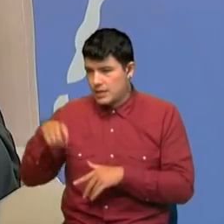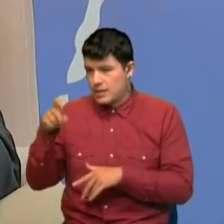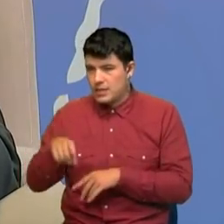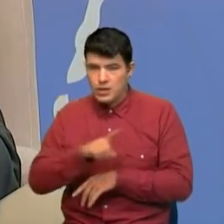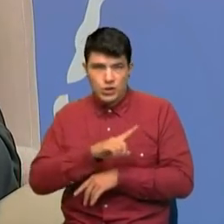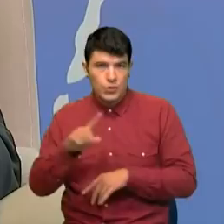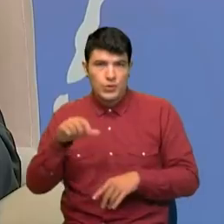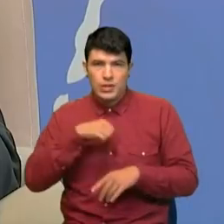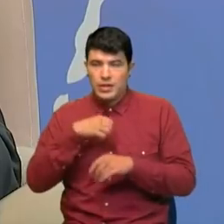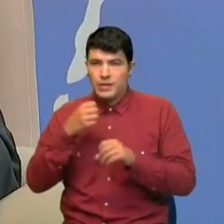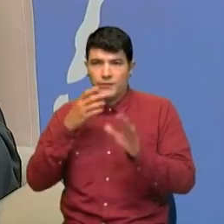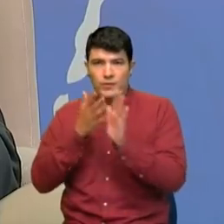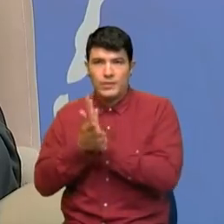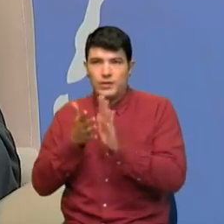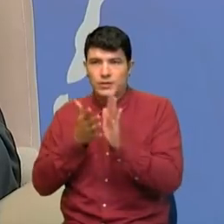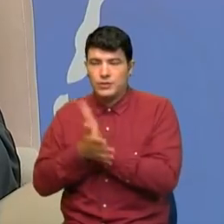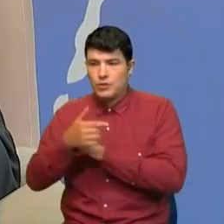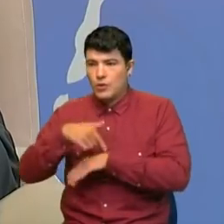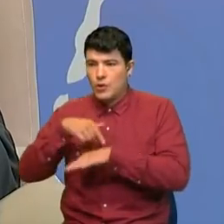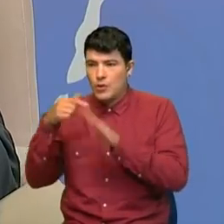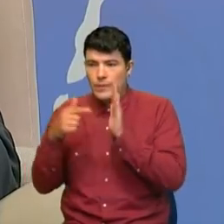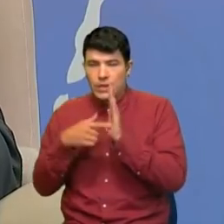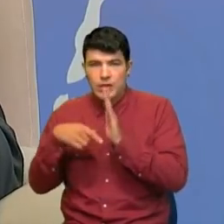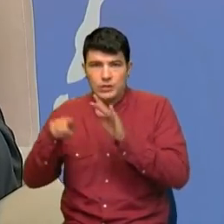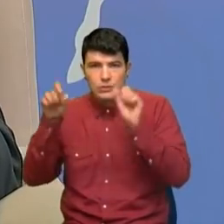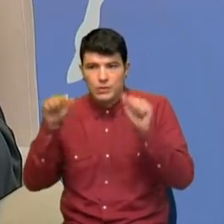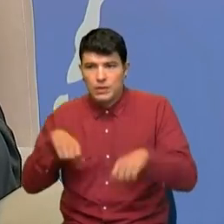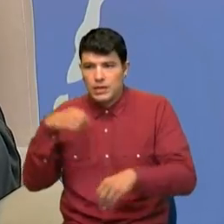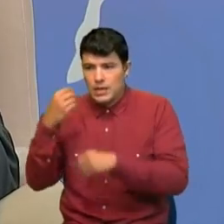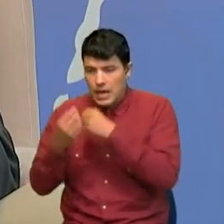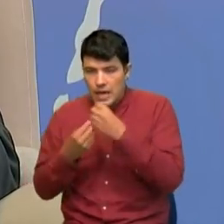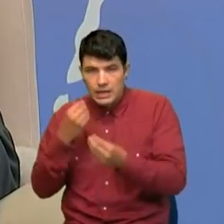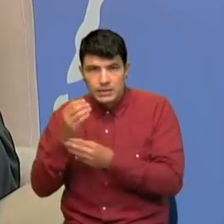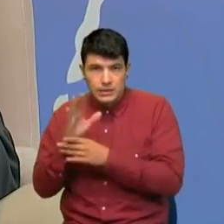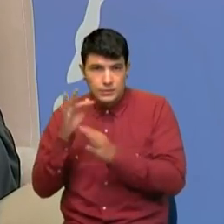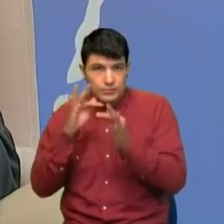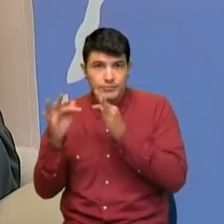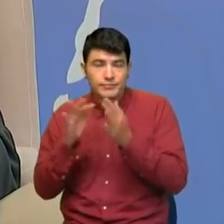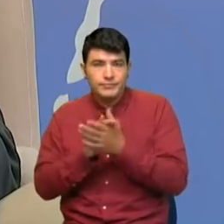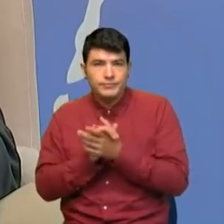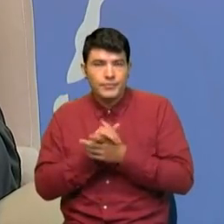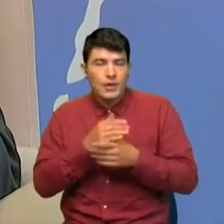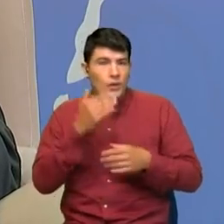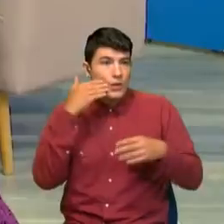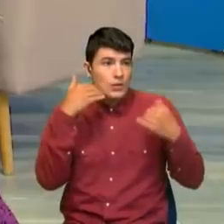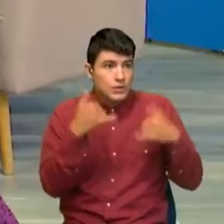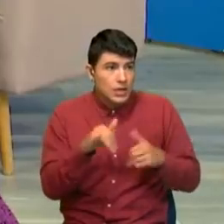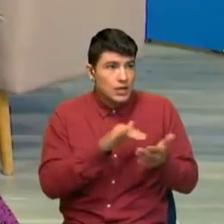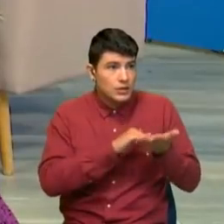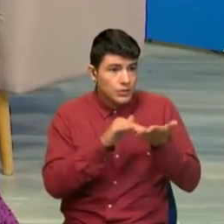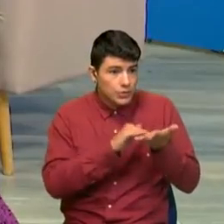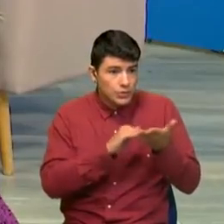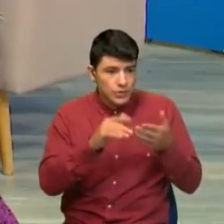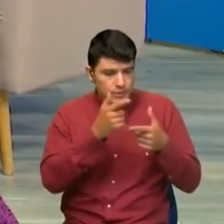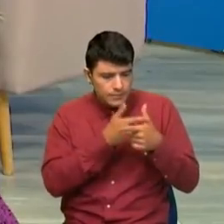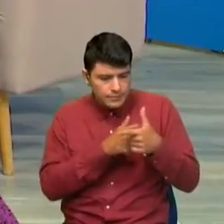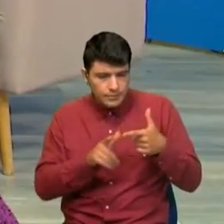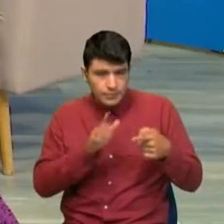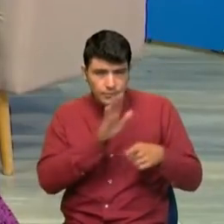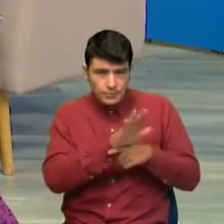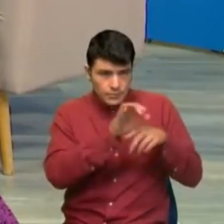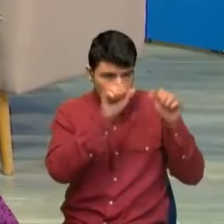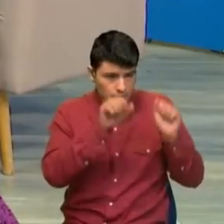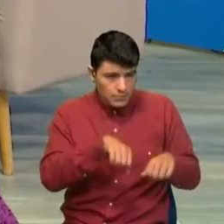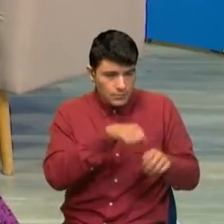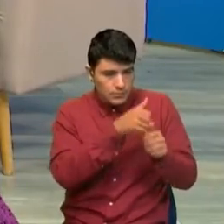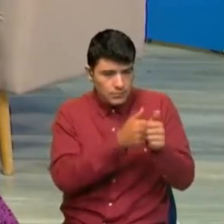a veces para realizar estos trámites como tal. Entonces, tan pronto puedan solucionar el tema del desenglobe que se puede